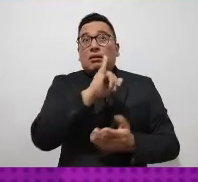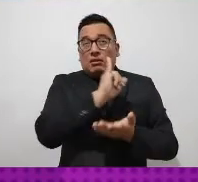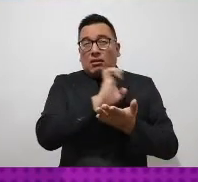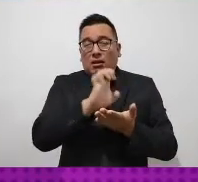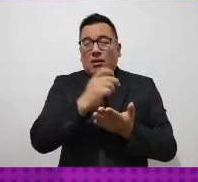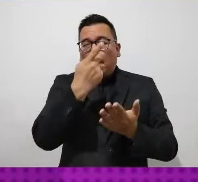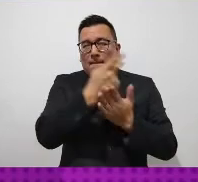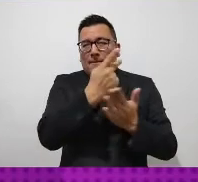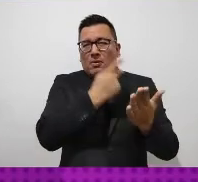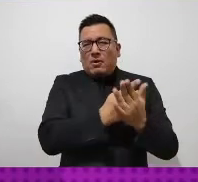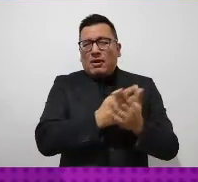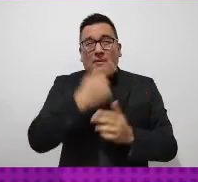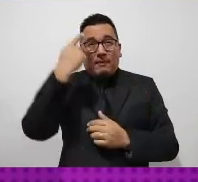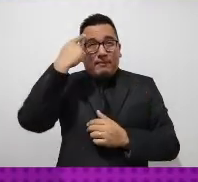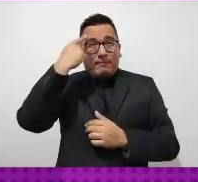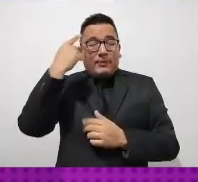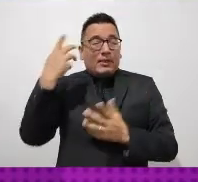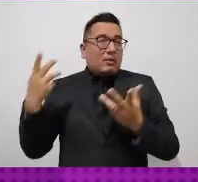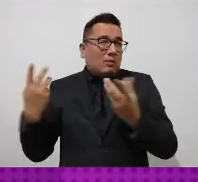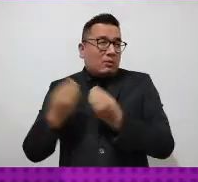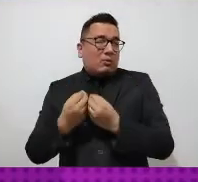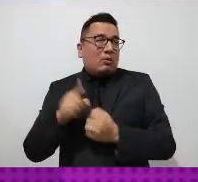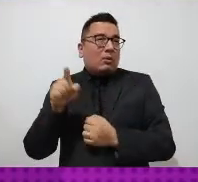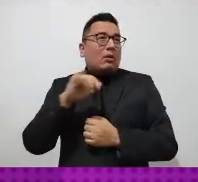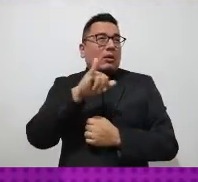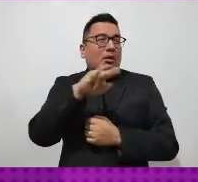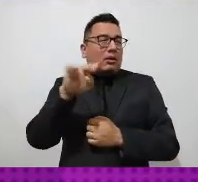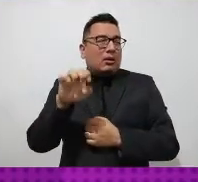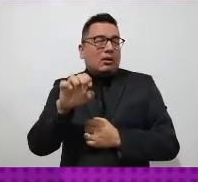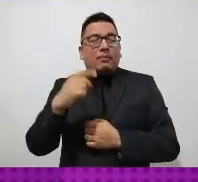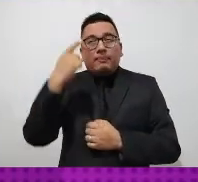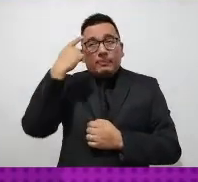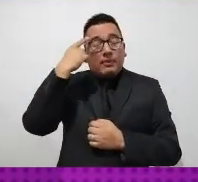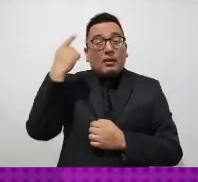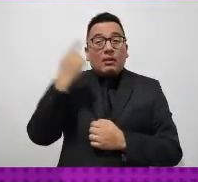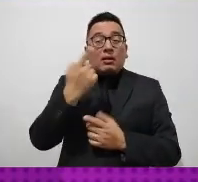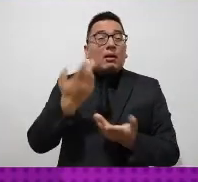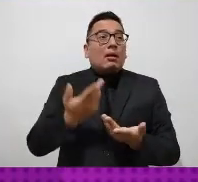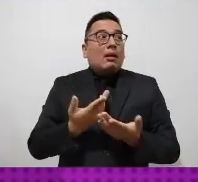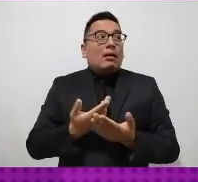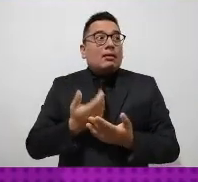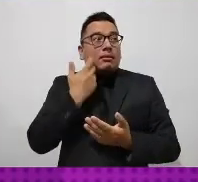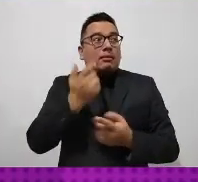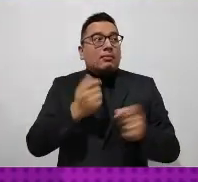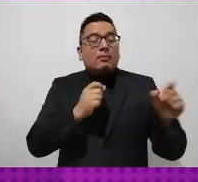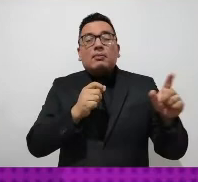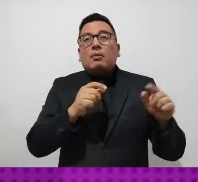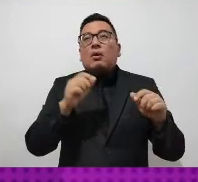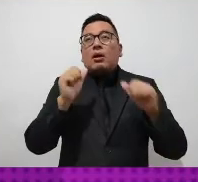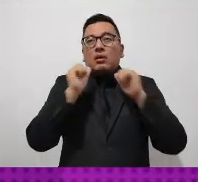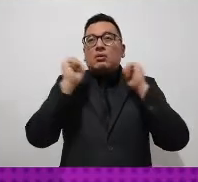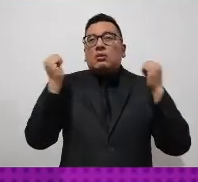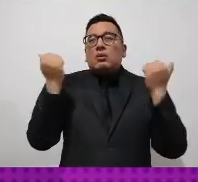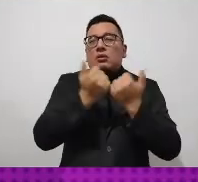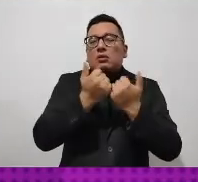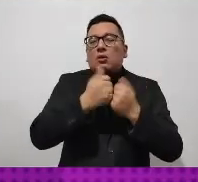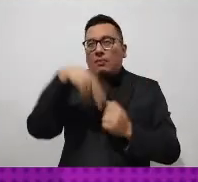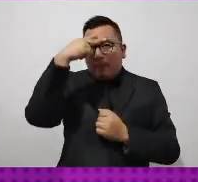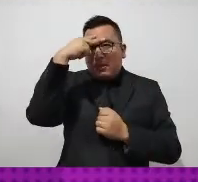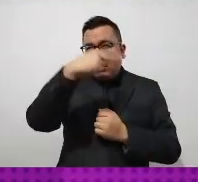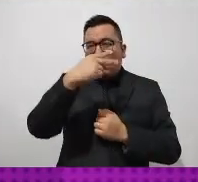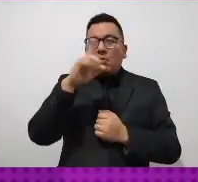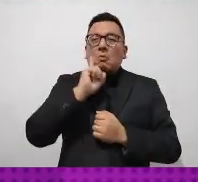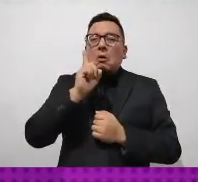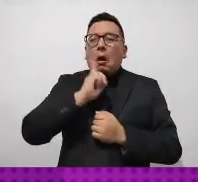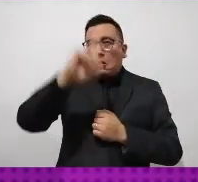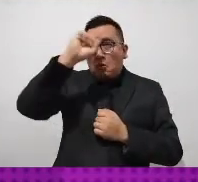de Coahuila en conjunto con el Instituto Nacional Electoral y con la Asociación Mexicana de Consejeras